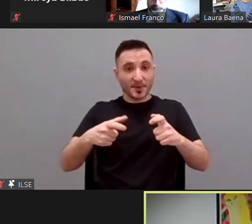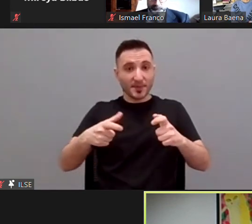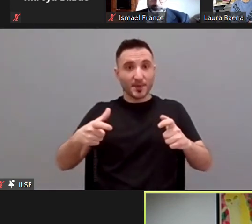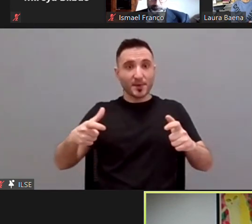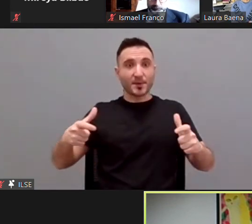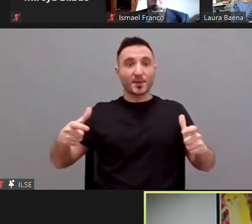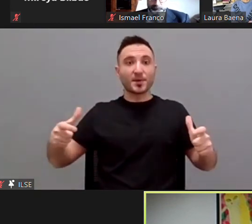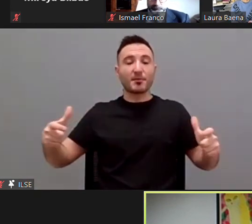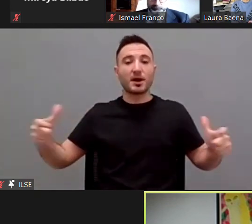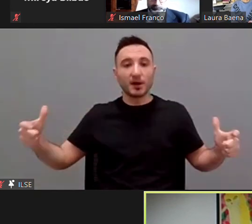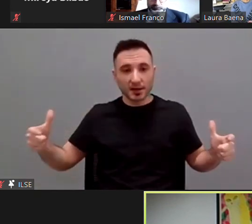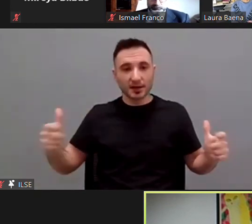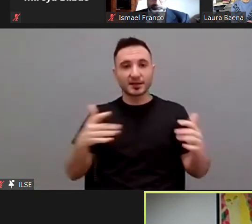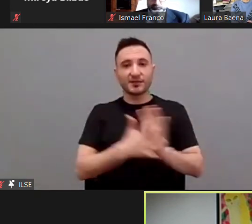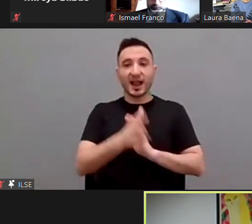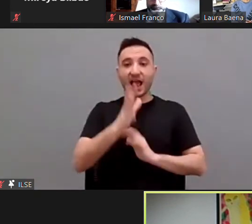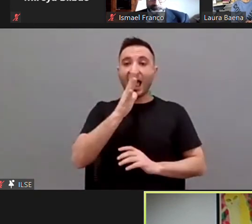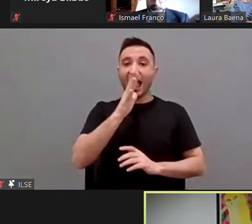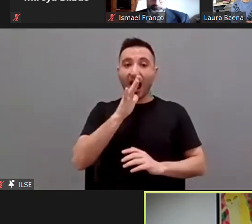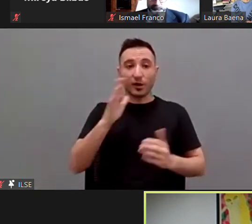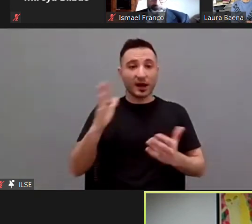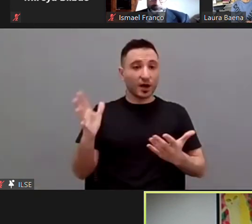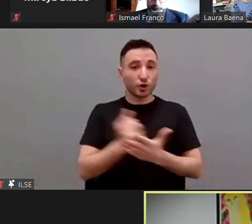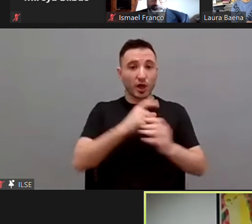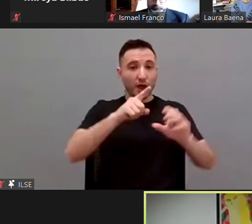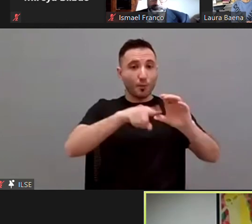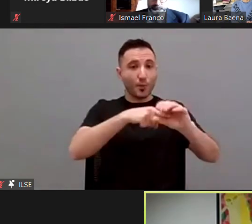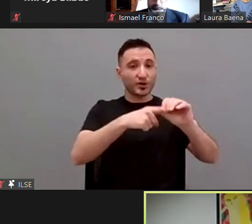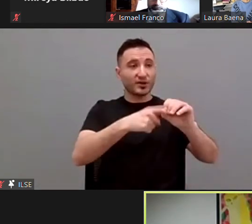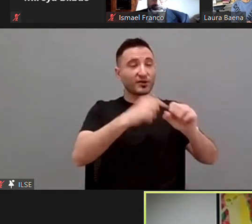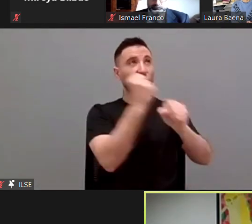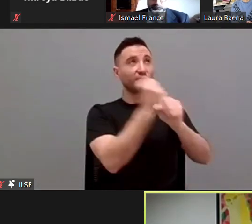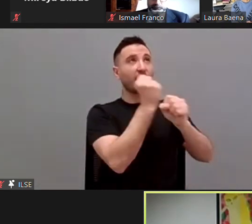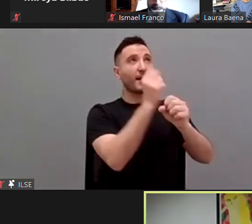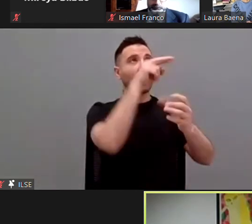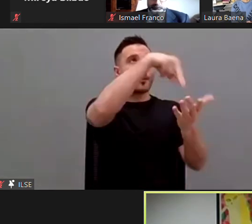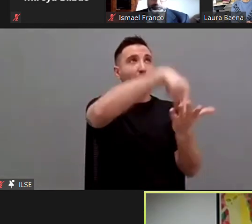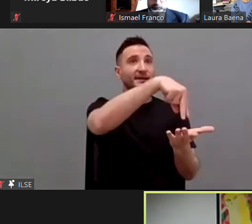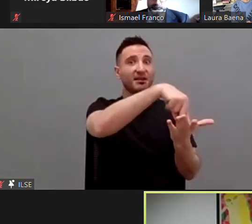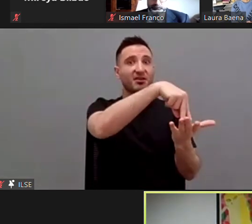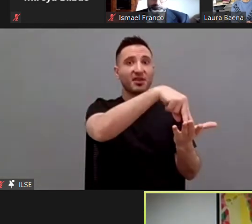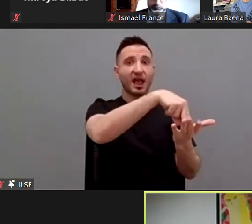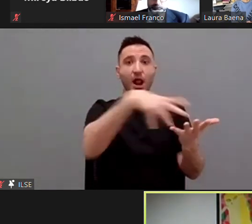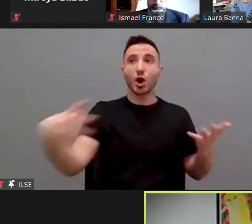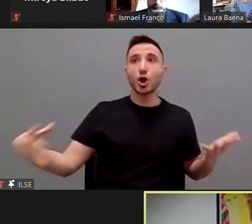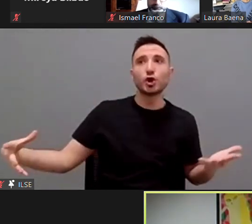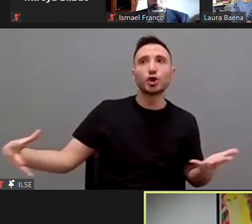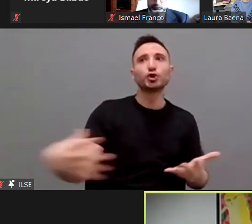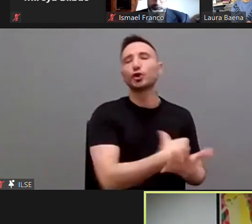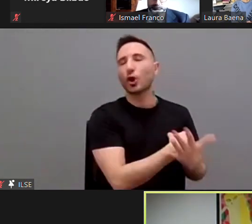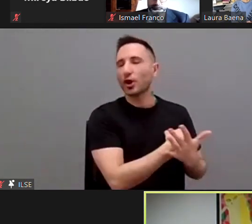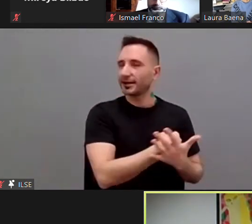todas las posiciones que ahora mismo están en los centros de trabajo, ¿no? Para aquellas, dijéramos,